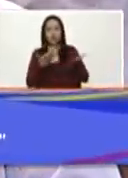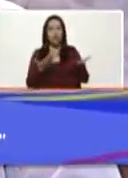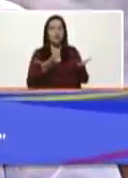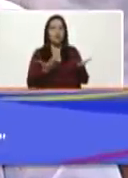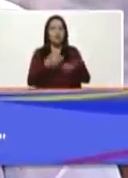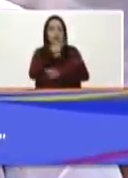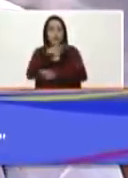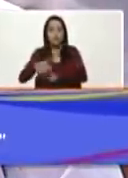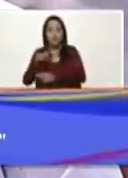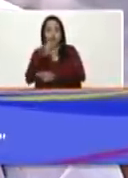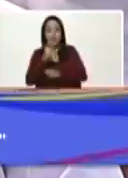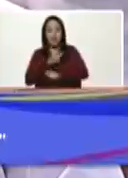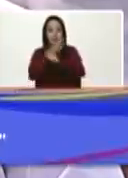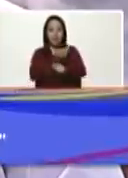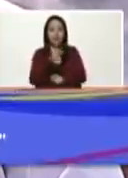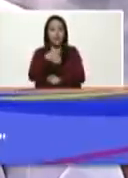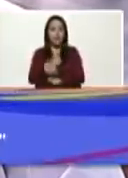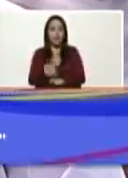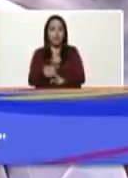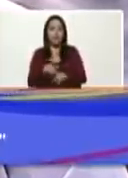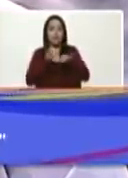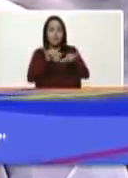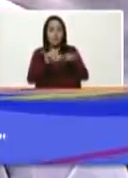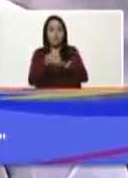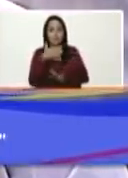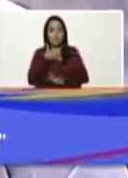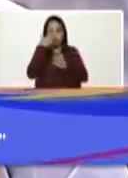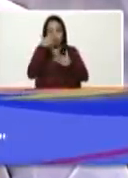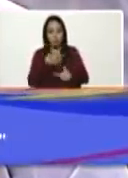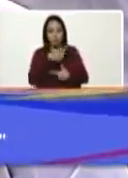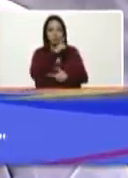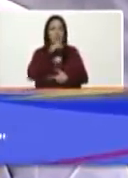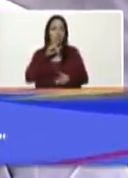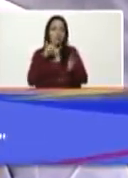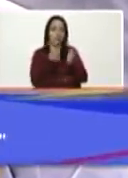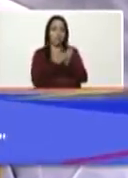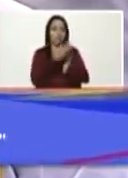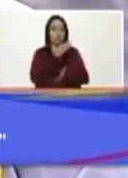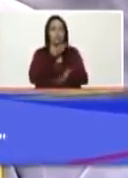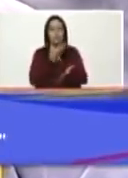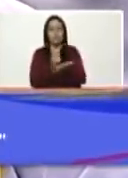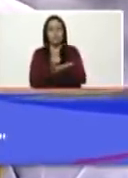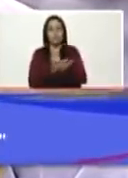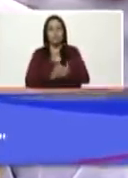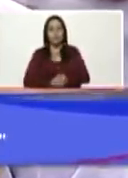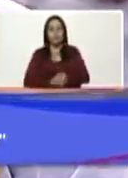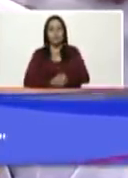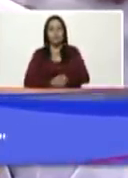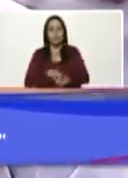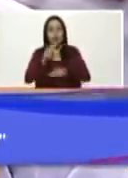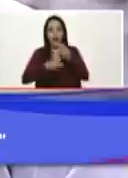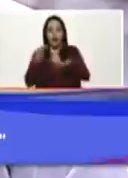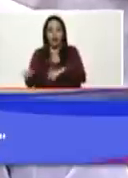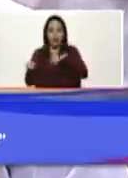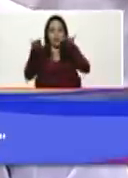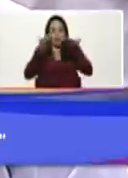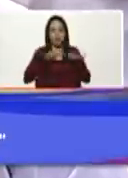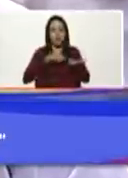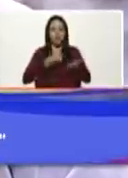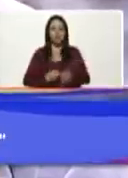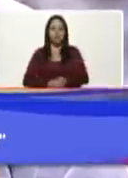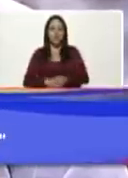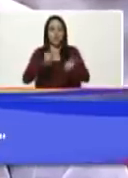graduando y en el mío propio, hago la solicitud para que me hagan entrega de